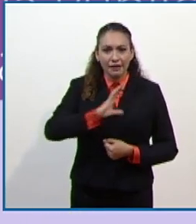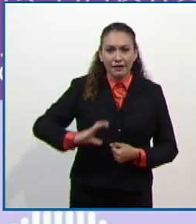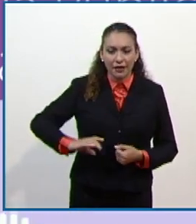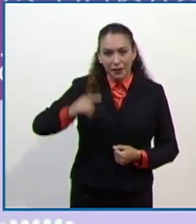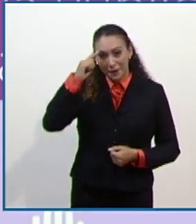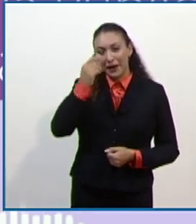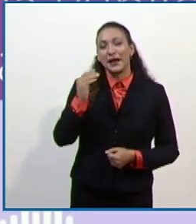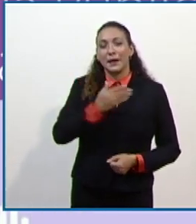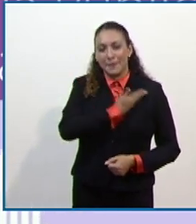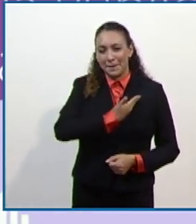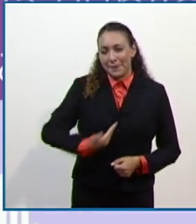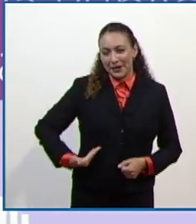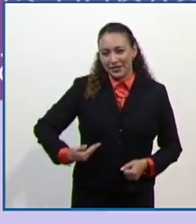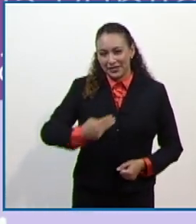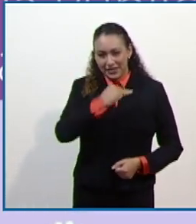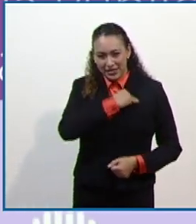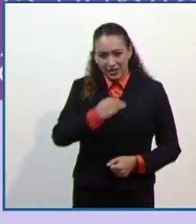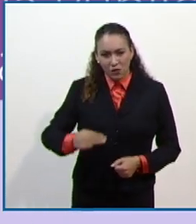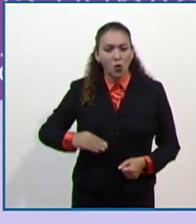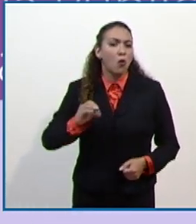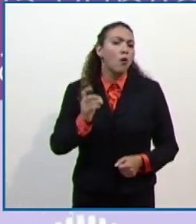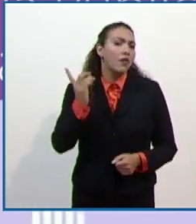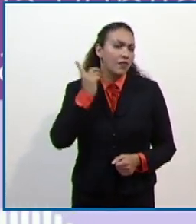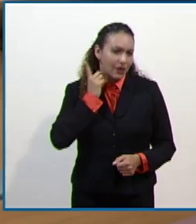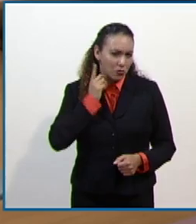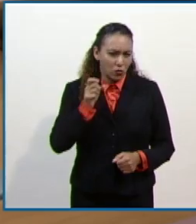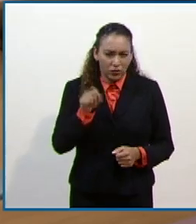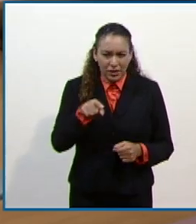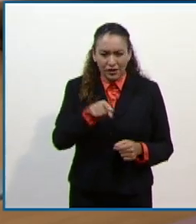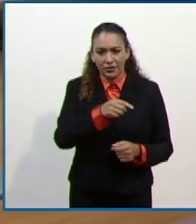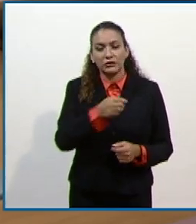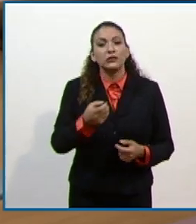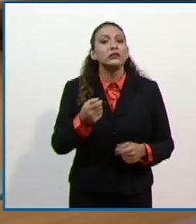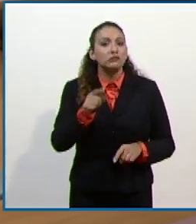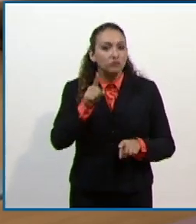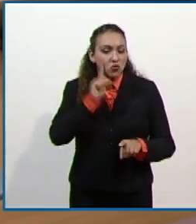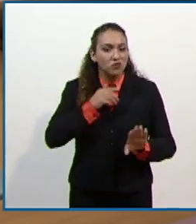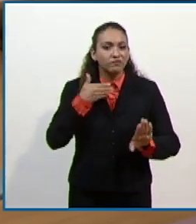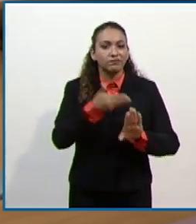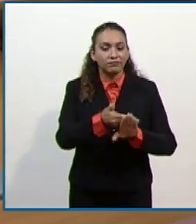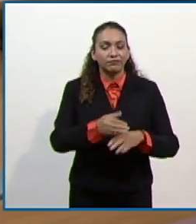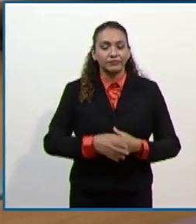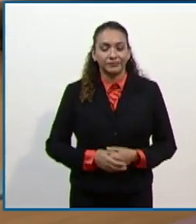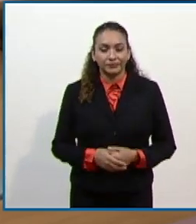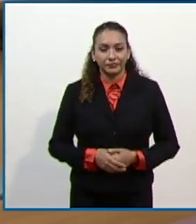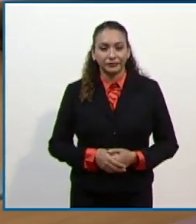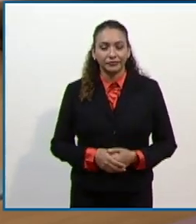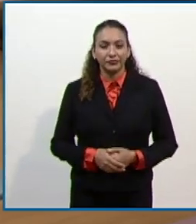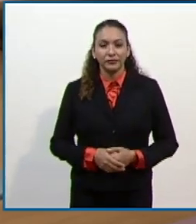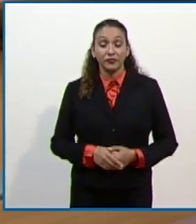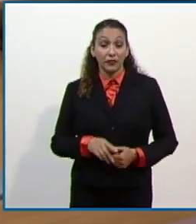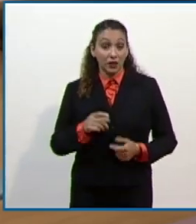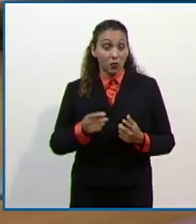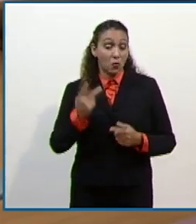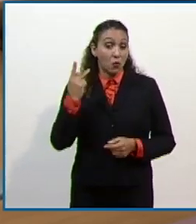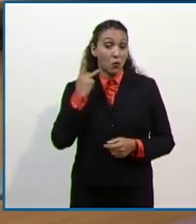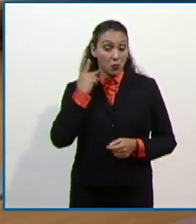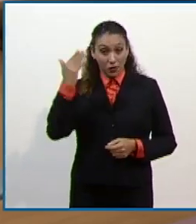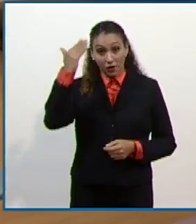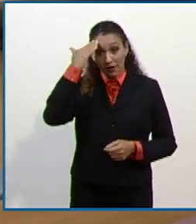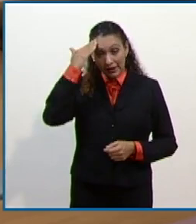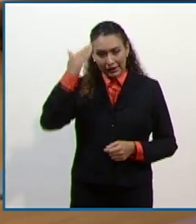presidentas municipales o diputadas locales. Los líderes políticos deben tener la capacidad de